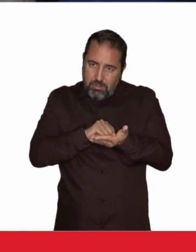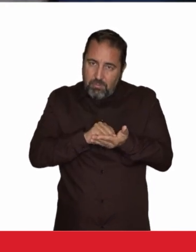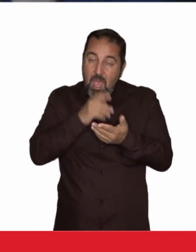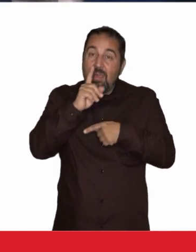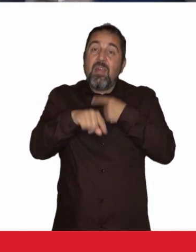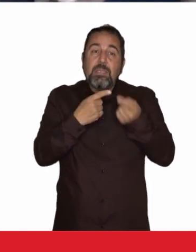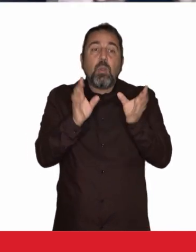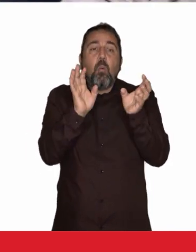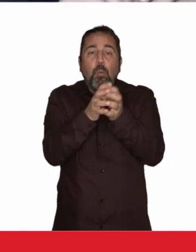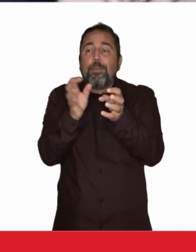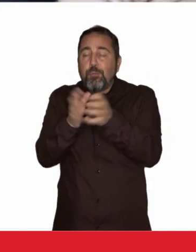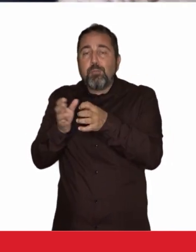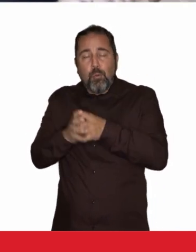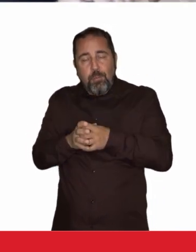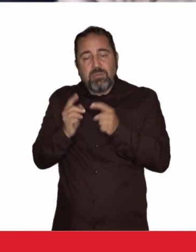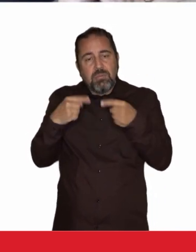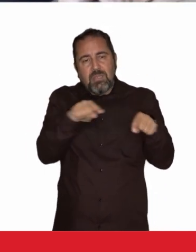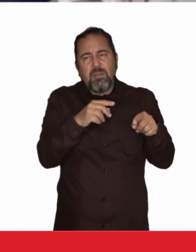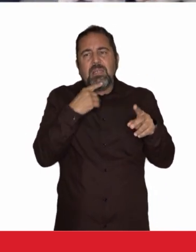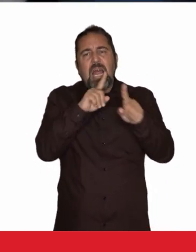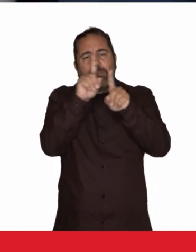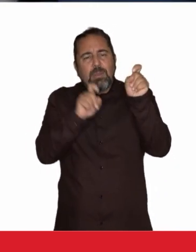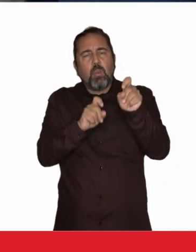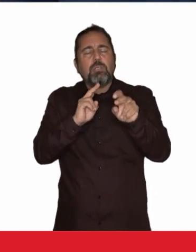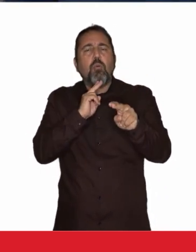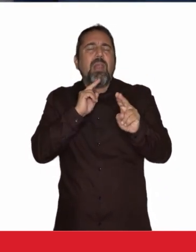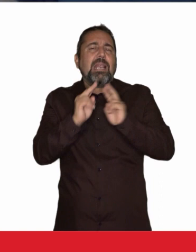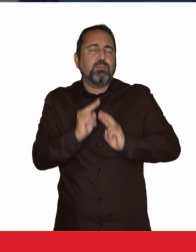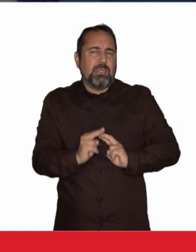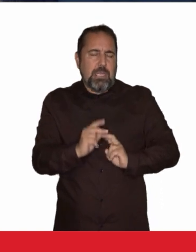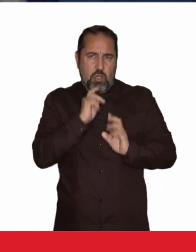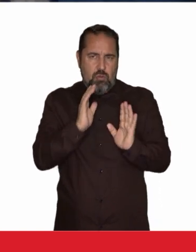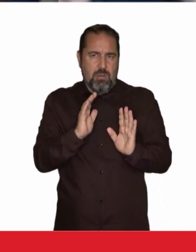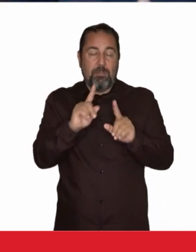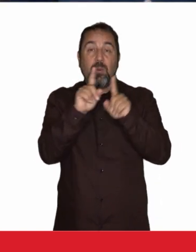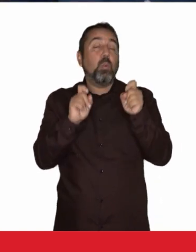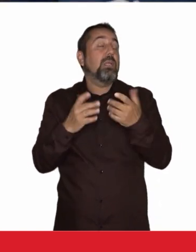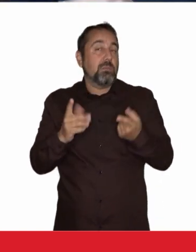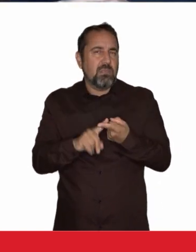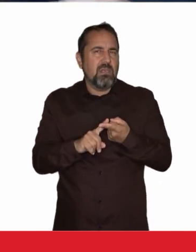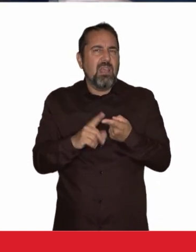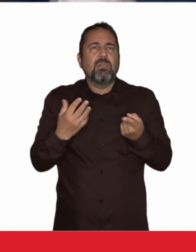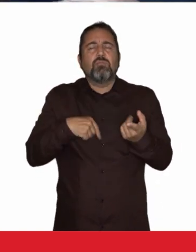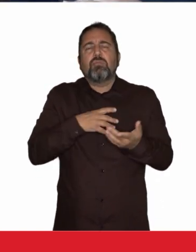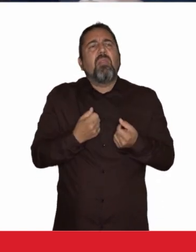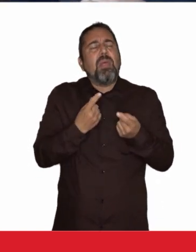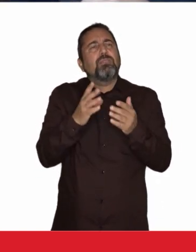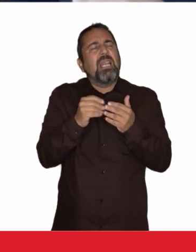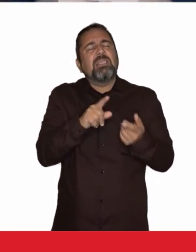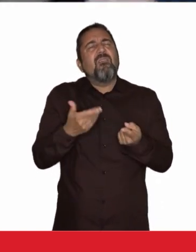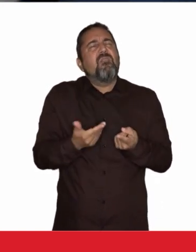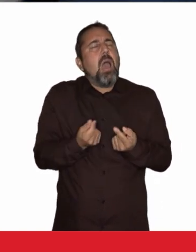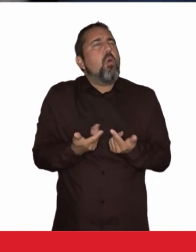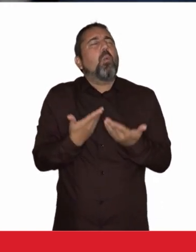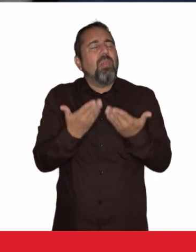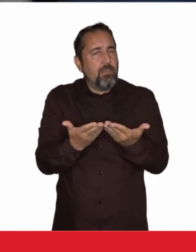favor que toméis nota de estas preguntas, porque ahora vamos a ir a los grupos para tratar de responder a estas preguntas. ¿De acuerdo?